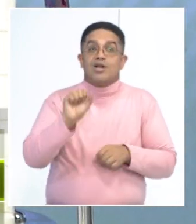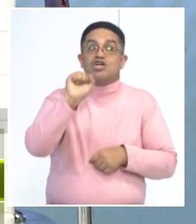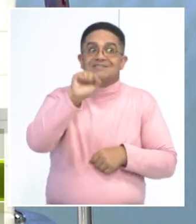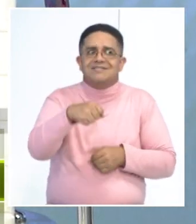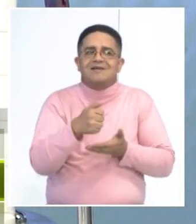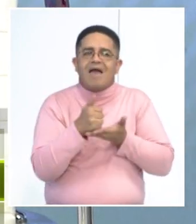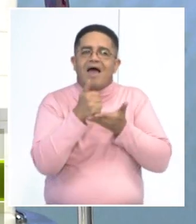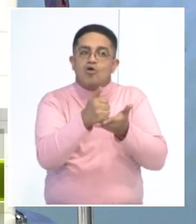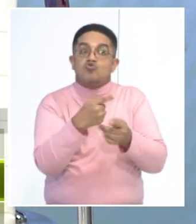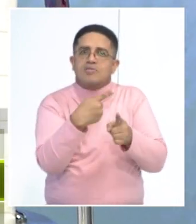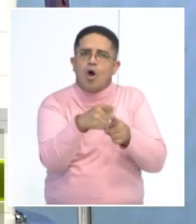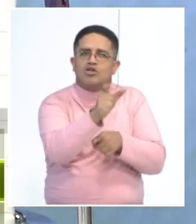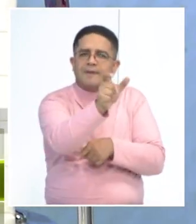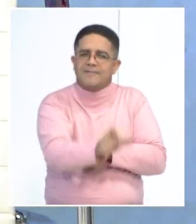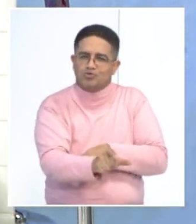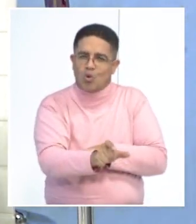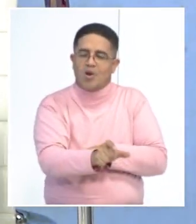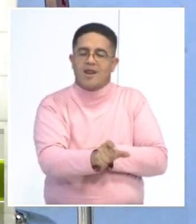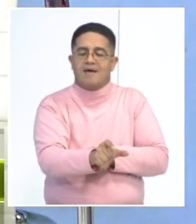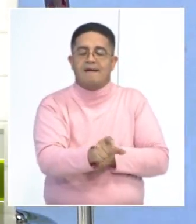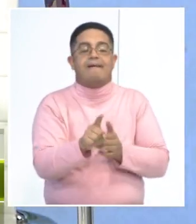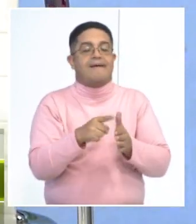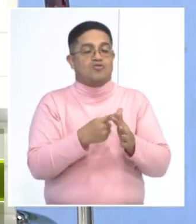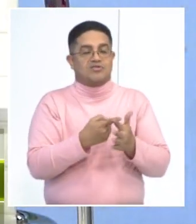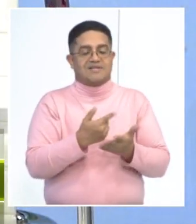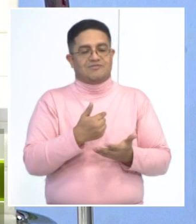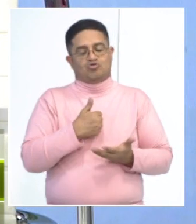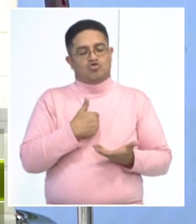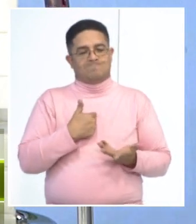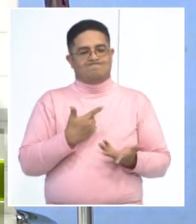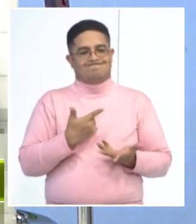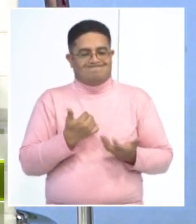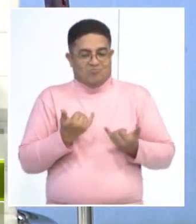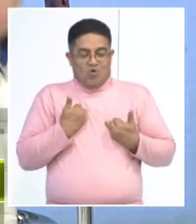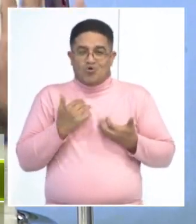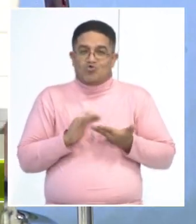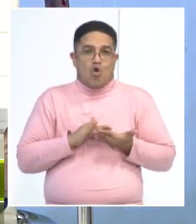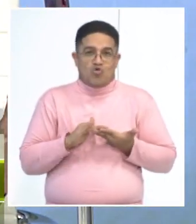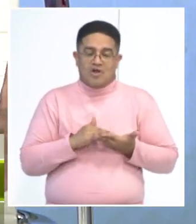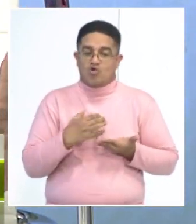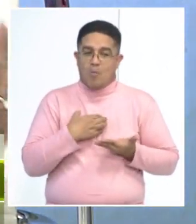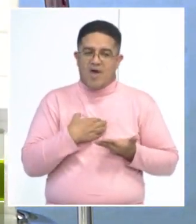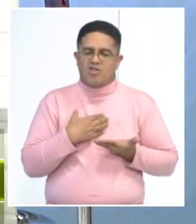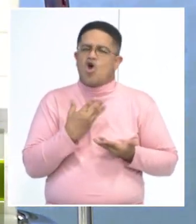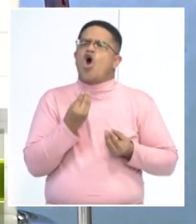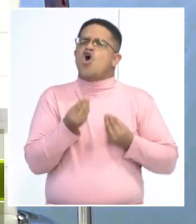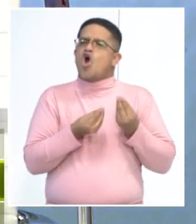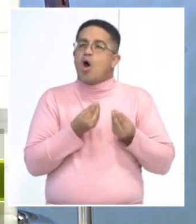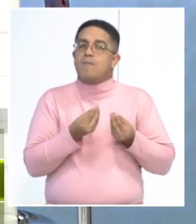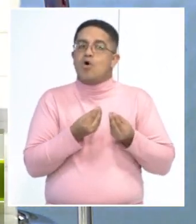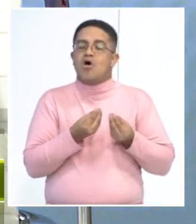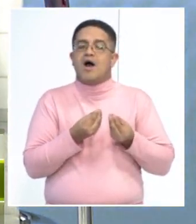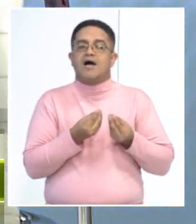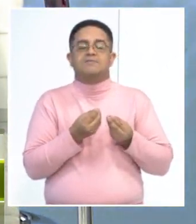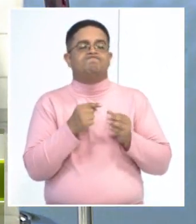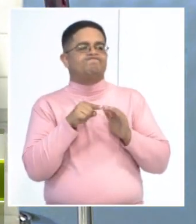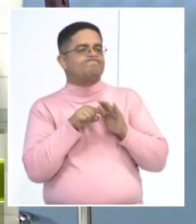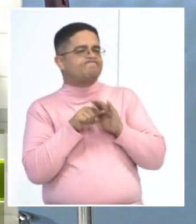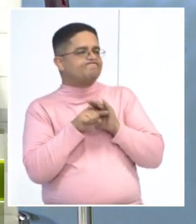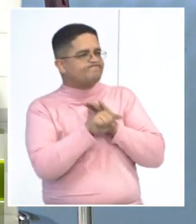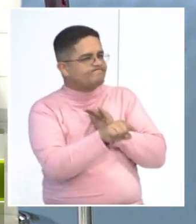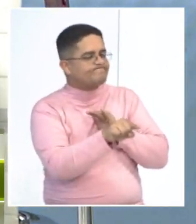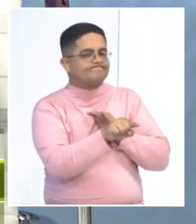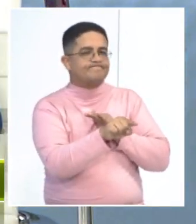poder cambiar en los demás. Entonces, cuando ya no puedo hacer nada con lo mío, lo enfrento de otra manera y de repente salirme un